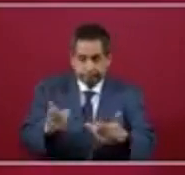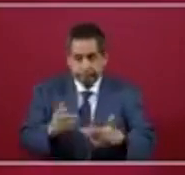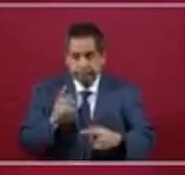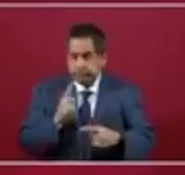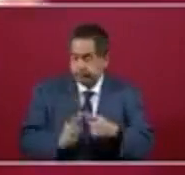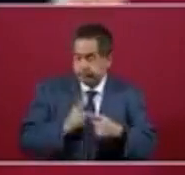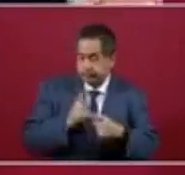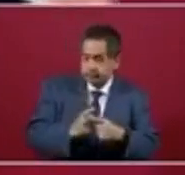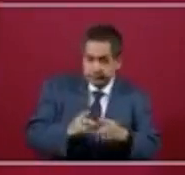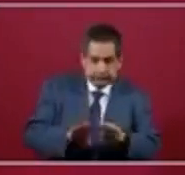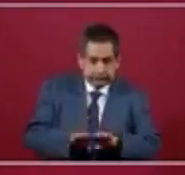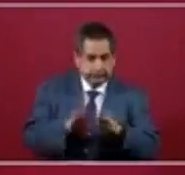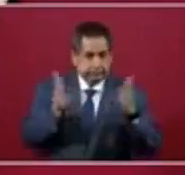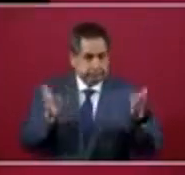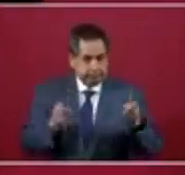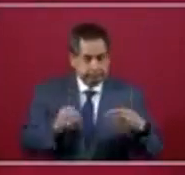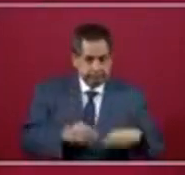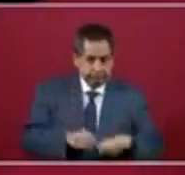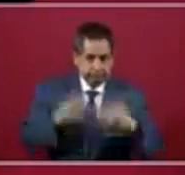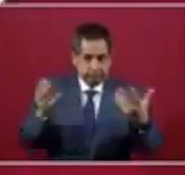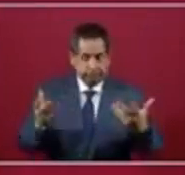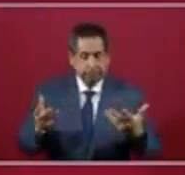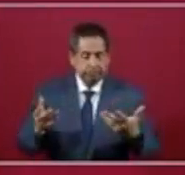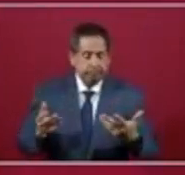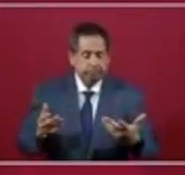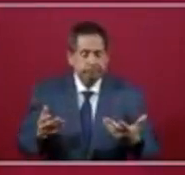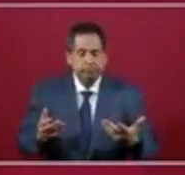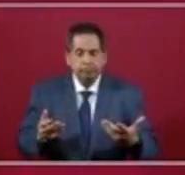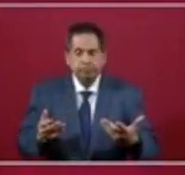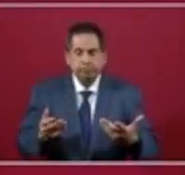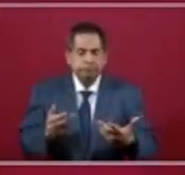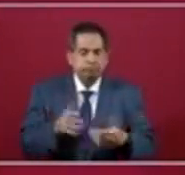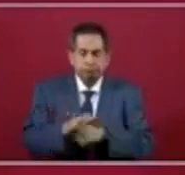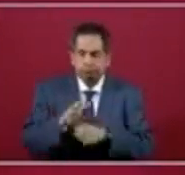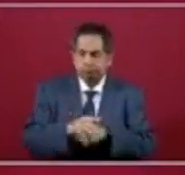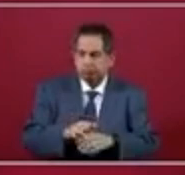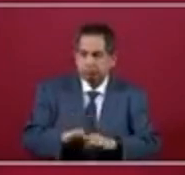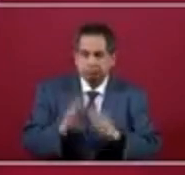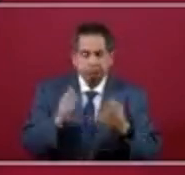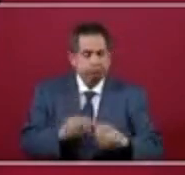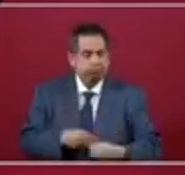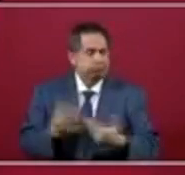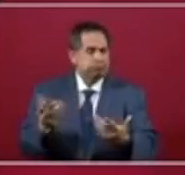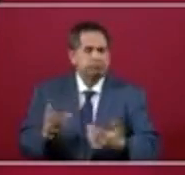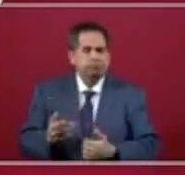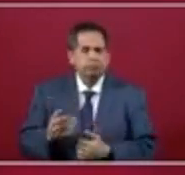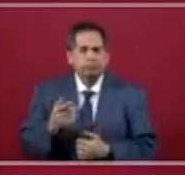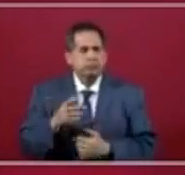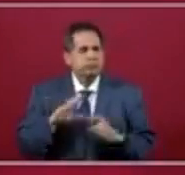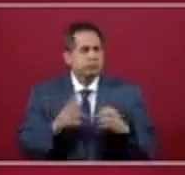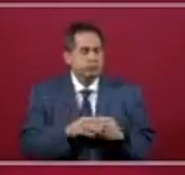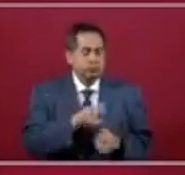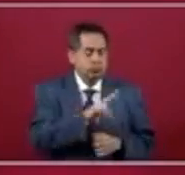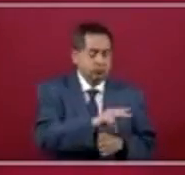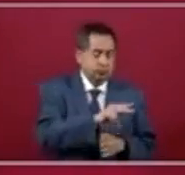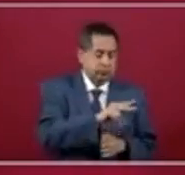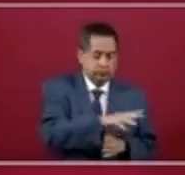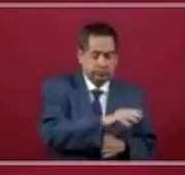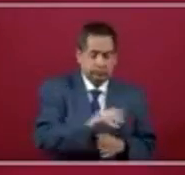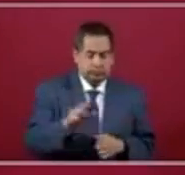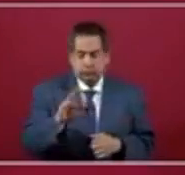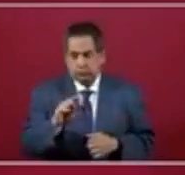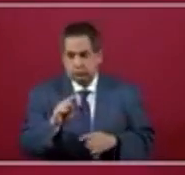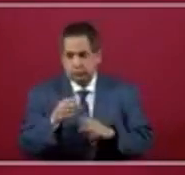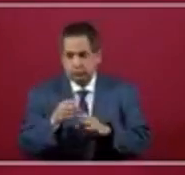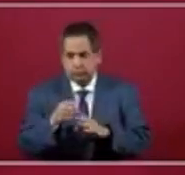sumando a este gran fondo de documentación de 85-89, digamos, antes